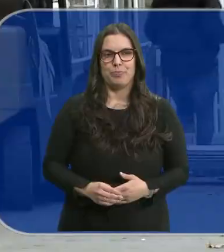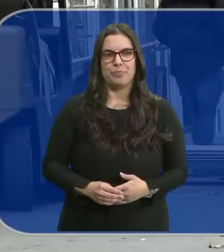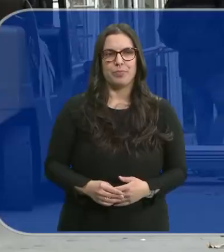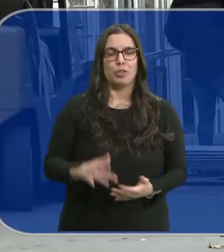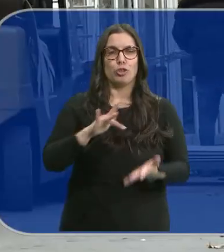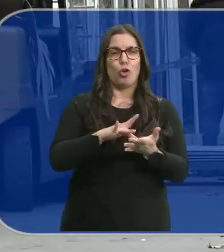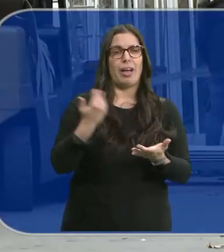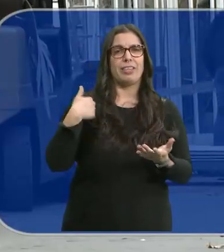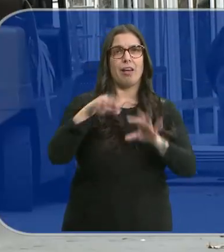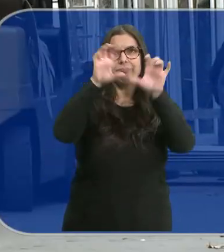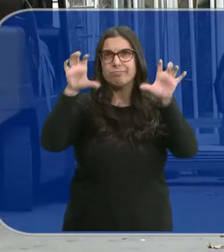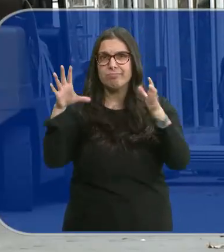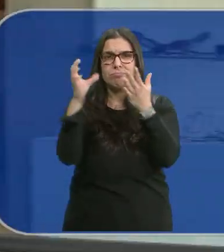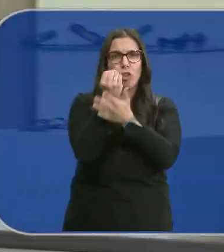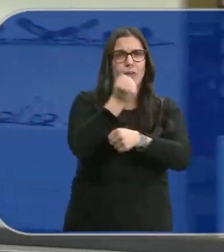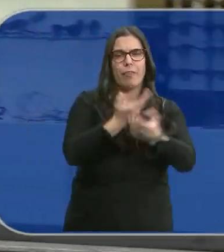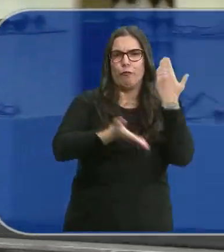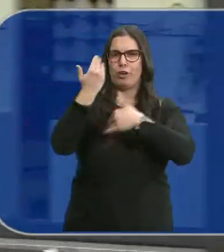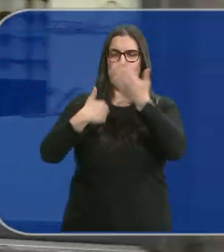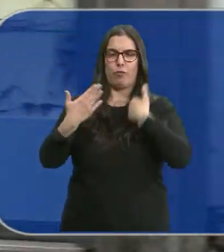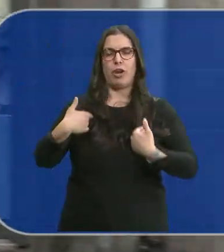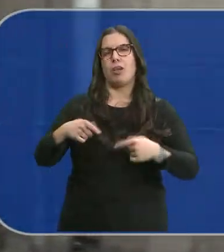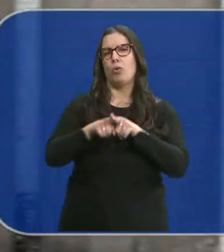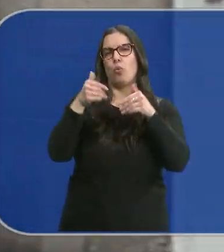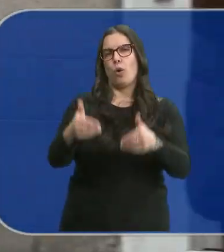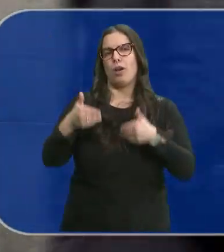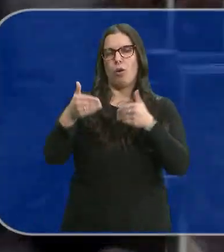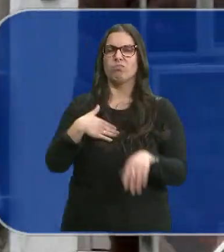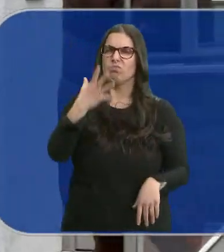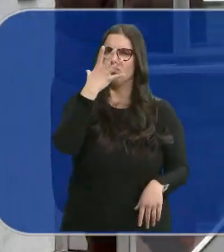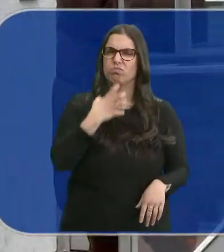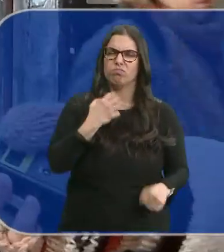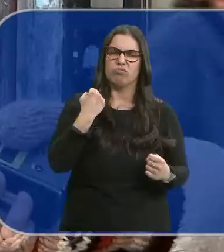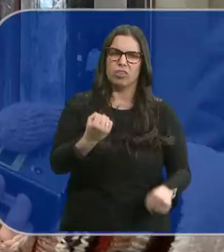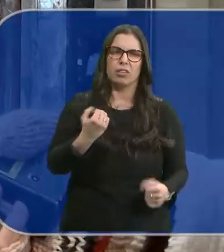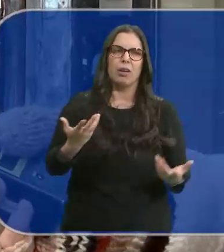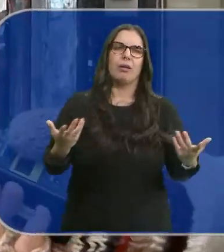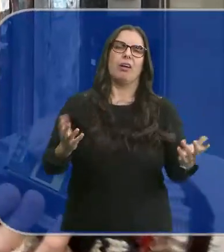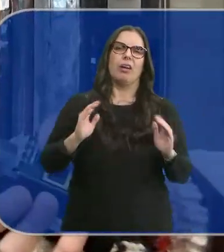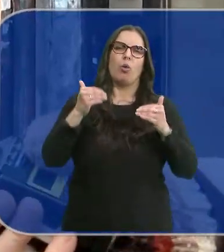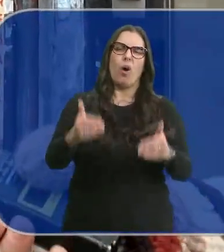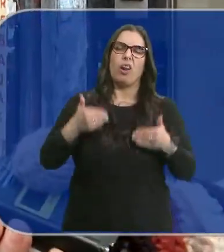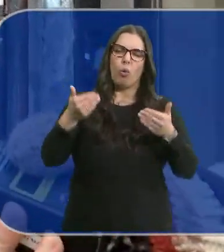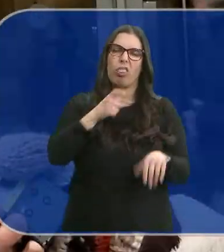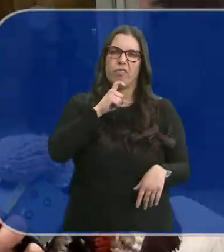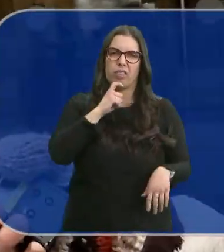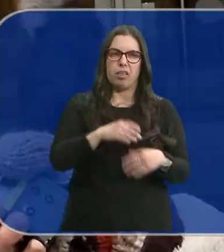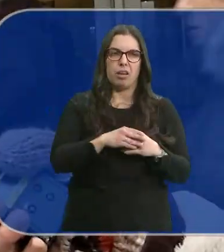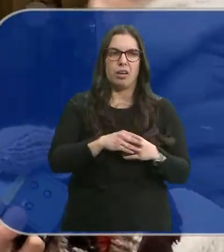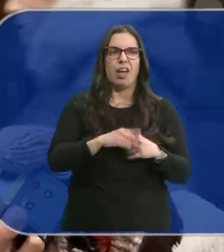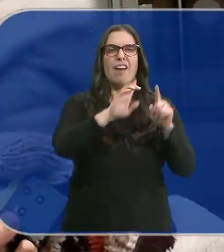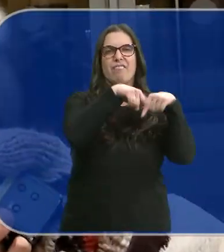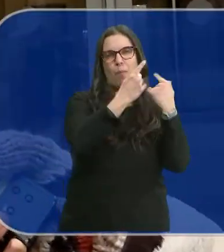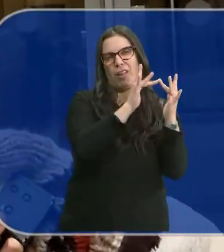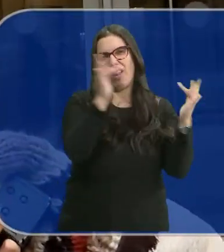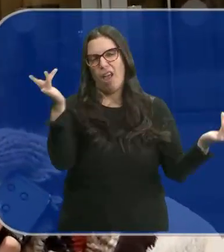Toca desmontar y retomar las obligaciones cotidianas. Triste, súper triste, sí. Es que, bueno, volver a la rutina es complicado. Dejar a la